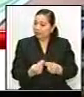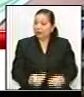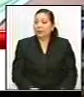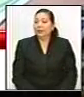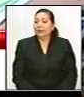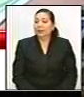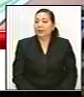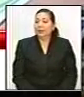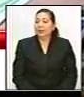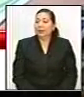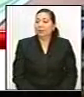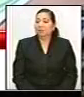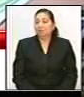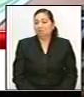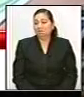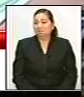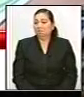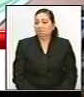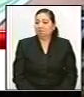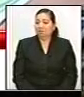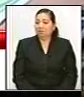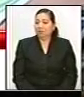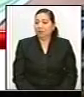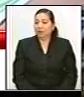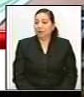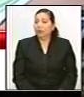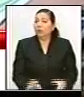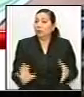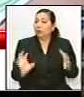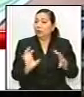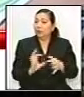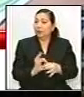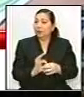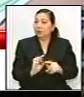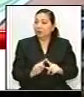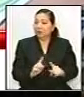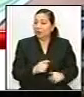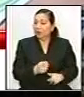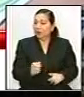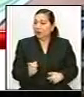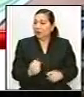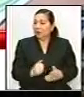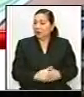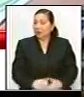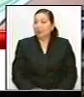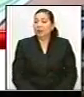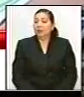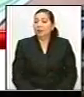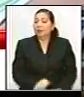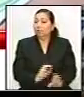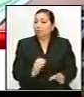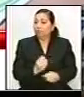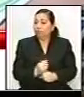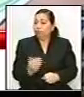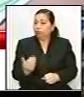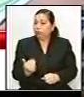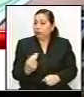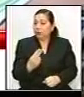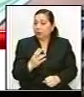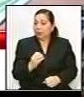100, tal vez hasta más, socios. Ellos, los que son jubilados y tienen de